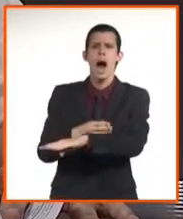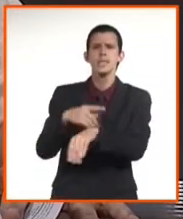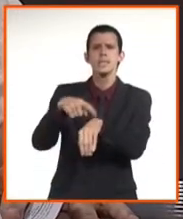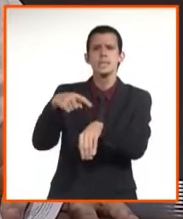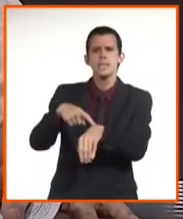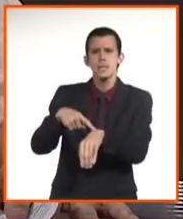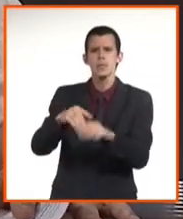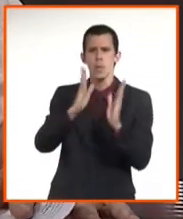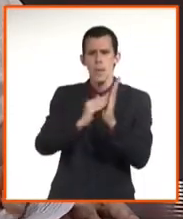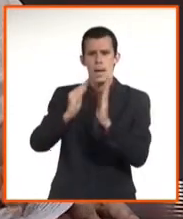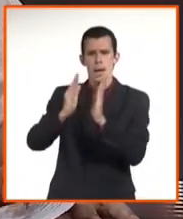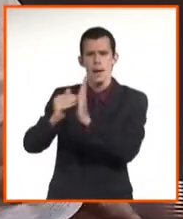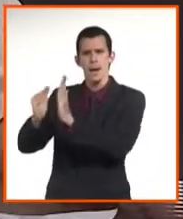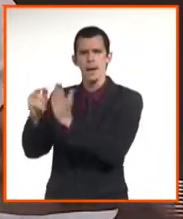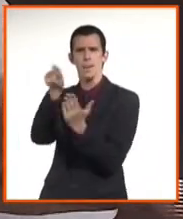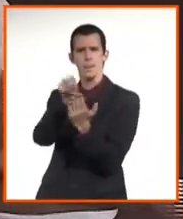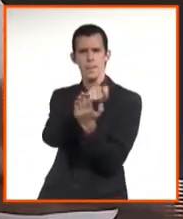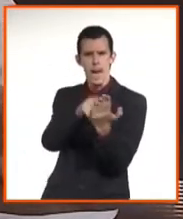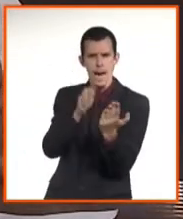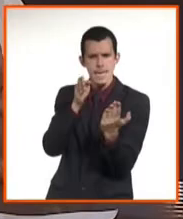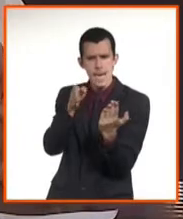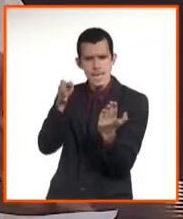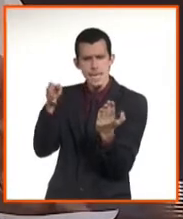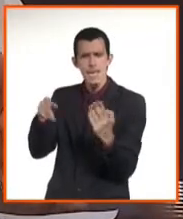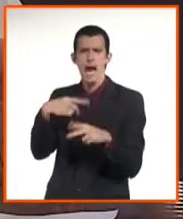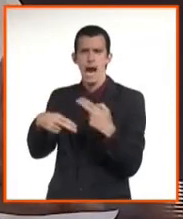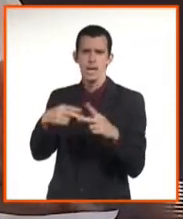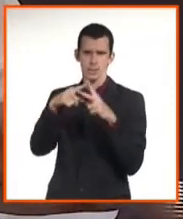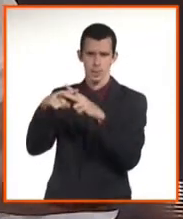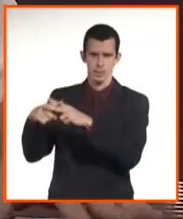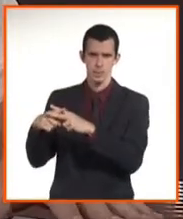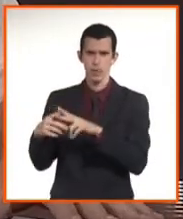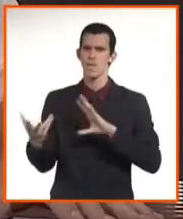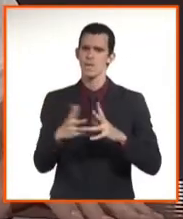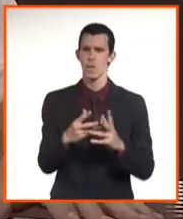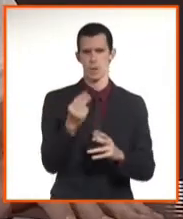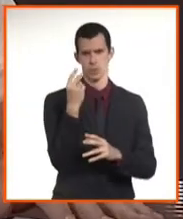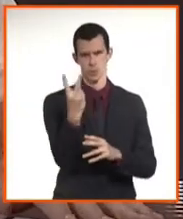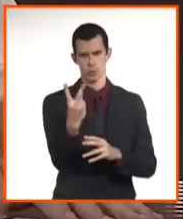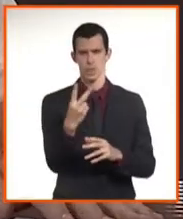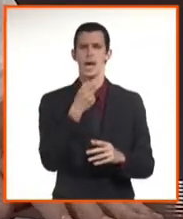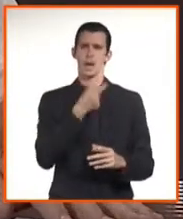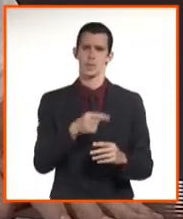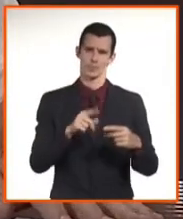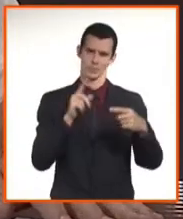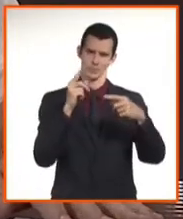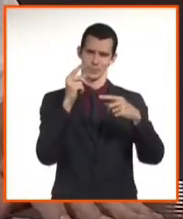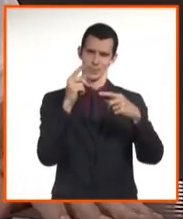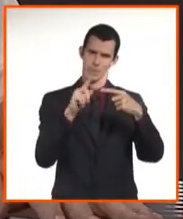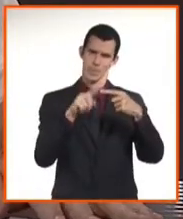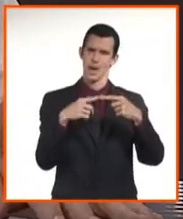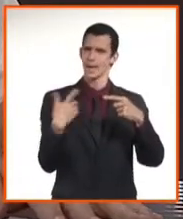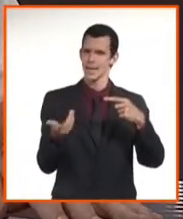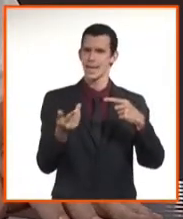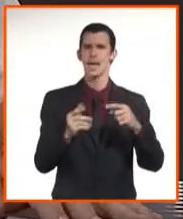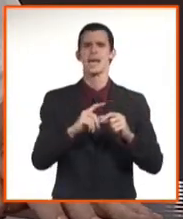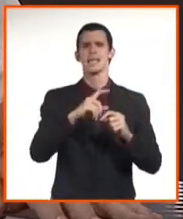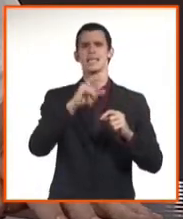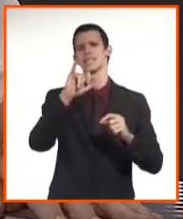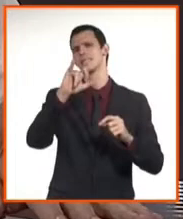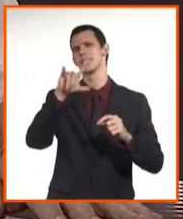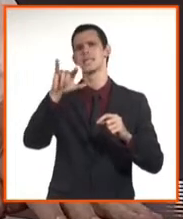las horas de operación del grupo, que se estructuran en dos tipos de mantenimiento, el cíclico y el capital. Estos mantenimientos,